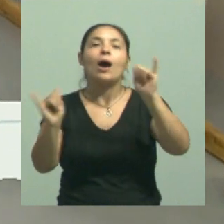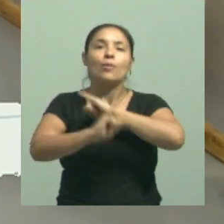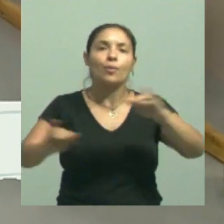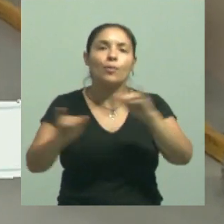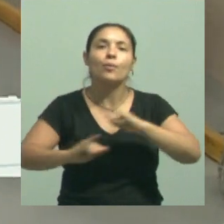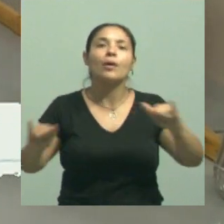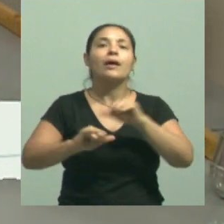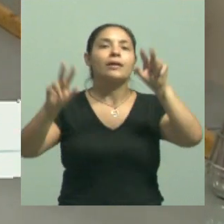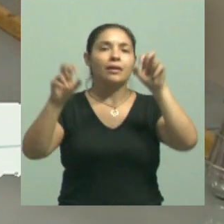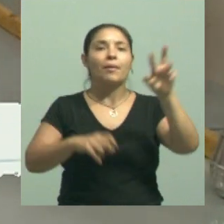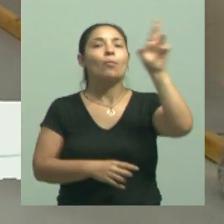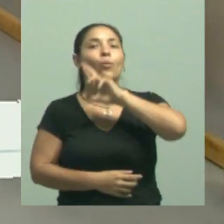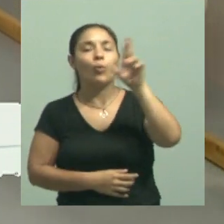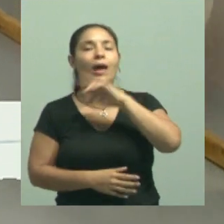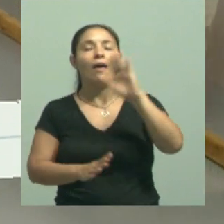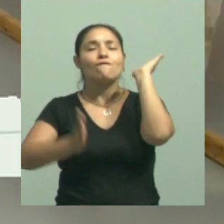de comunicación.